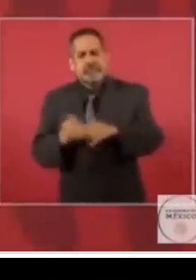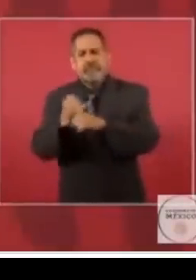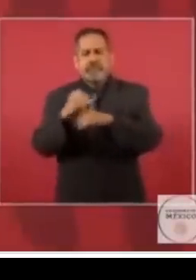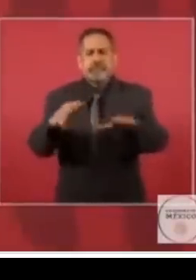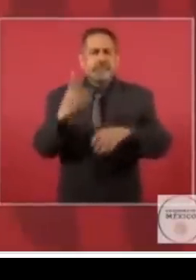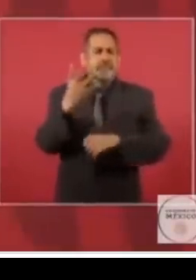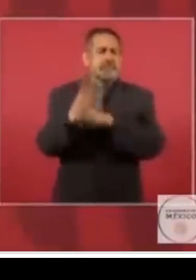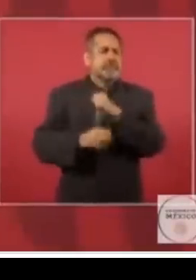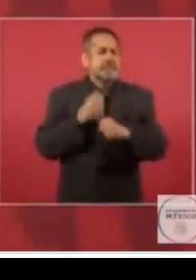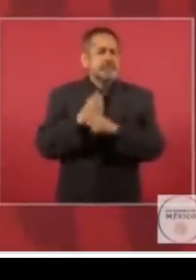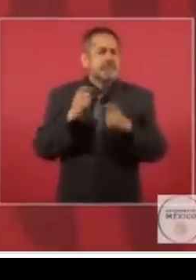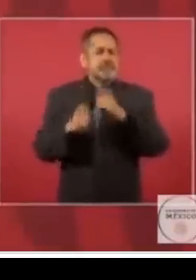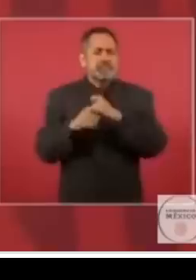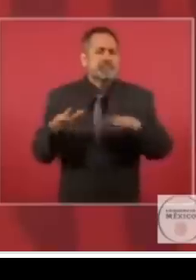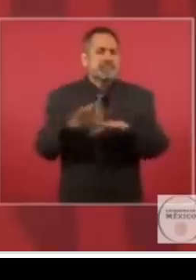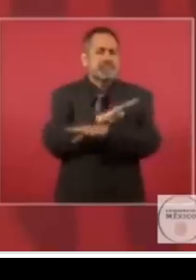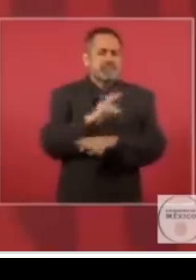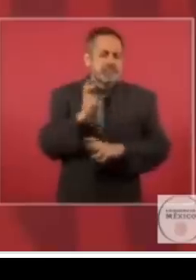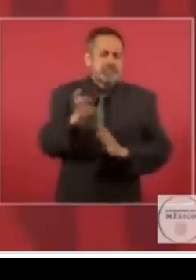años de transformación